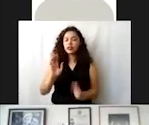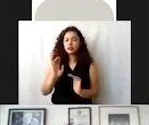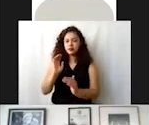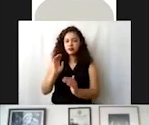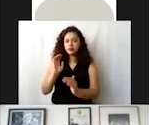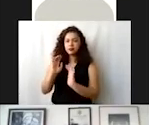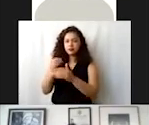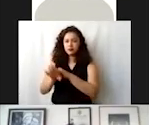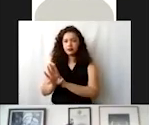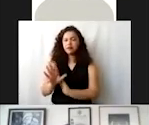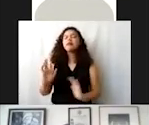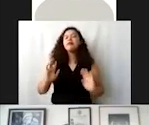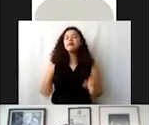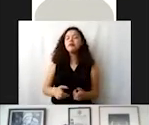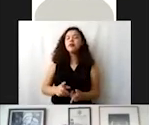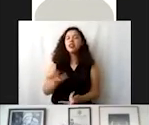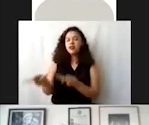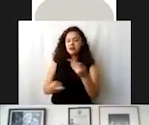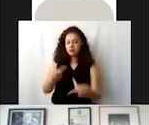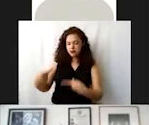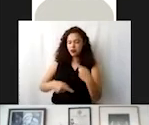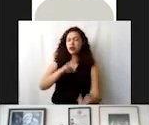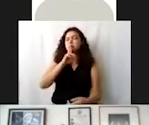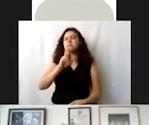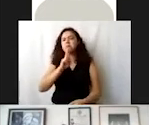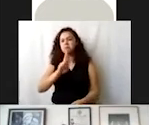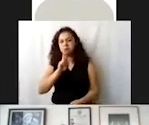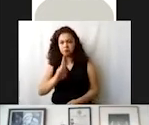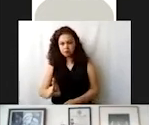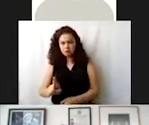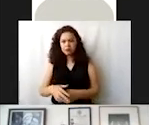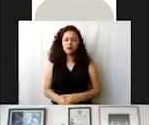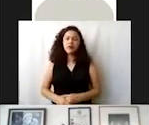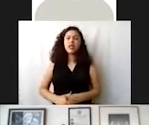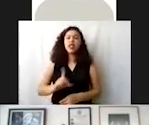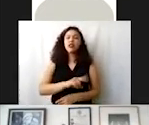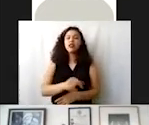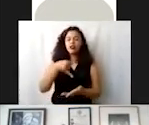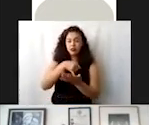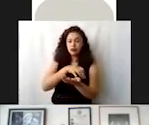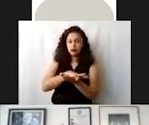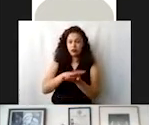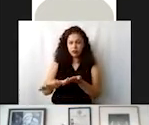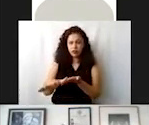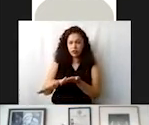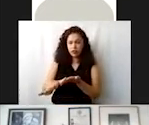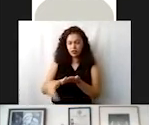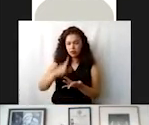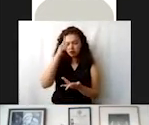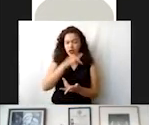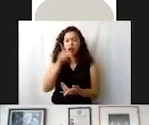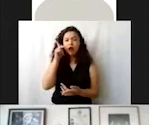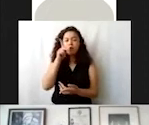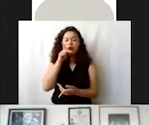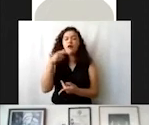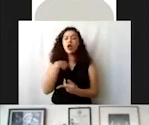Llenamos los campos que nos pide y imprimimos nuestro acuse de movimientos de actualización